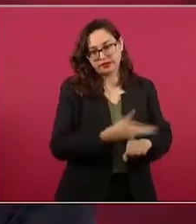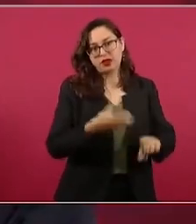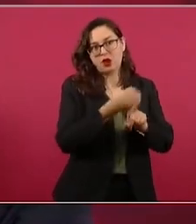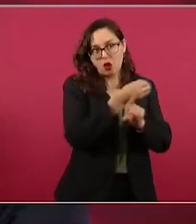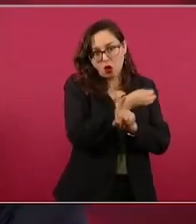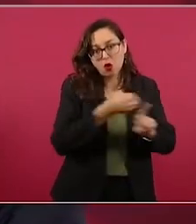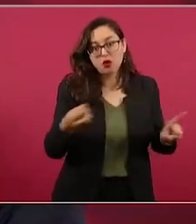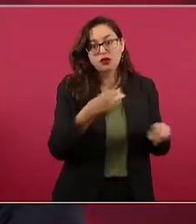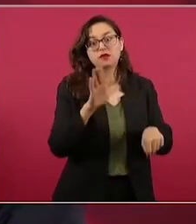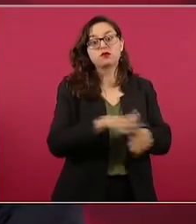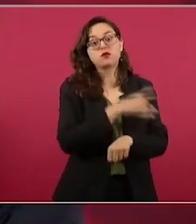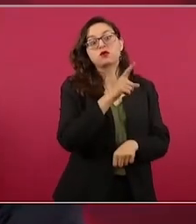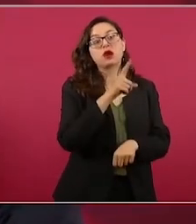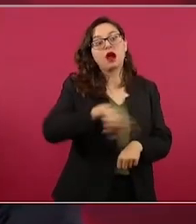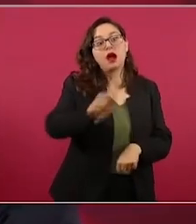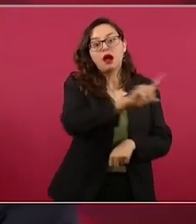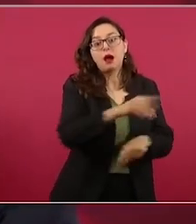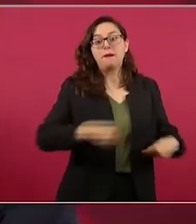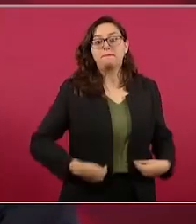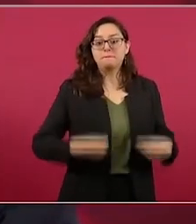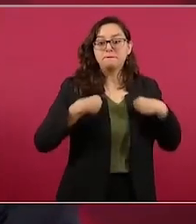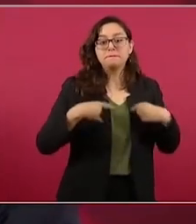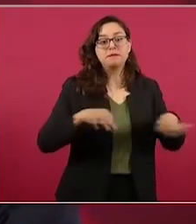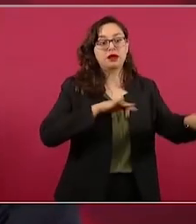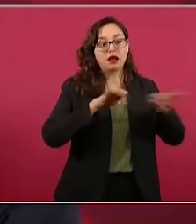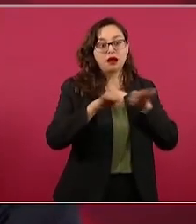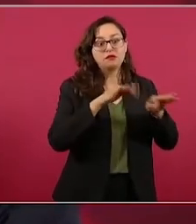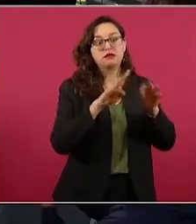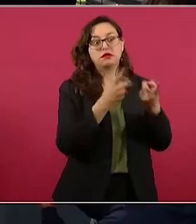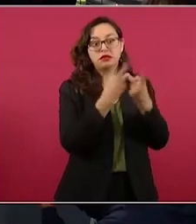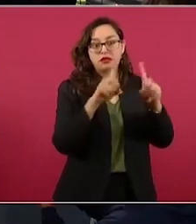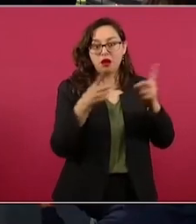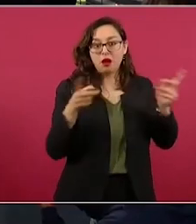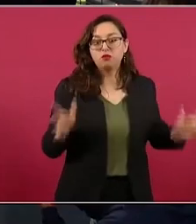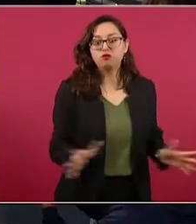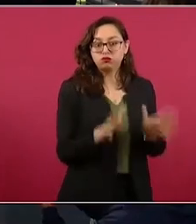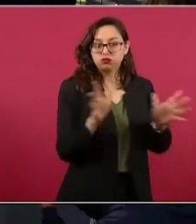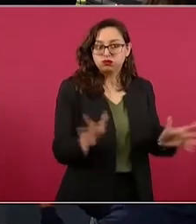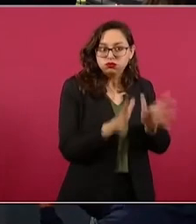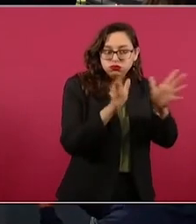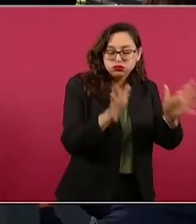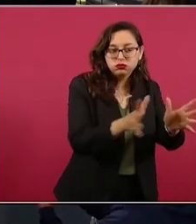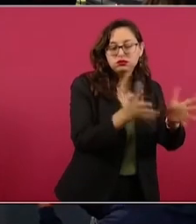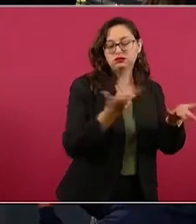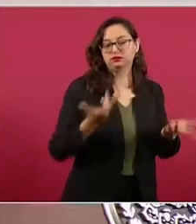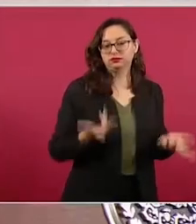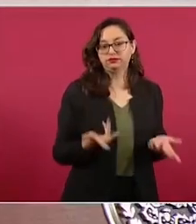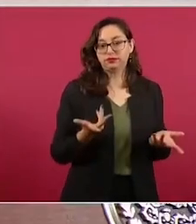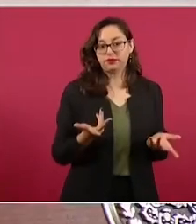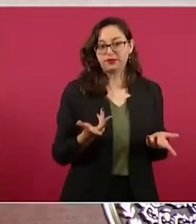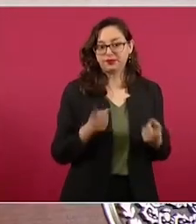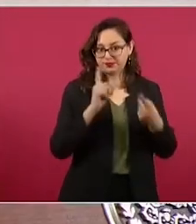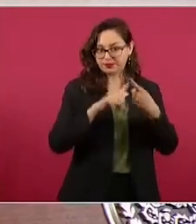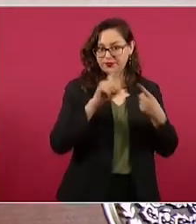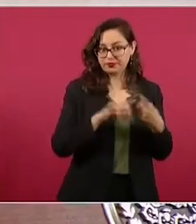contribuyen al desarrollo de esa gran nación, como los que por necesidad